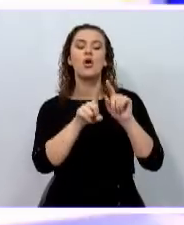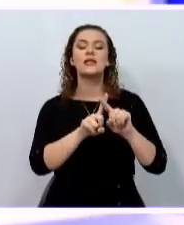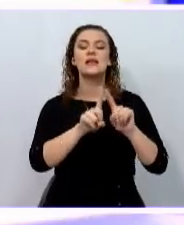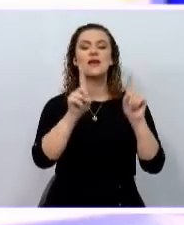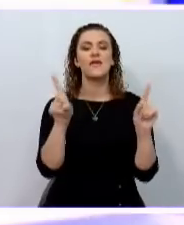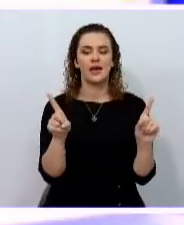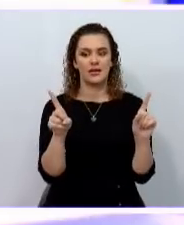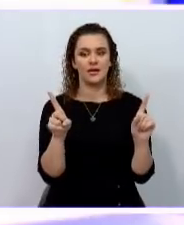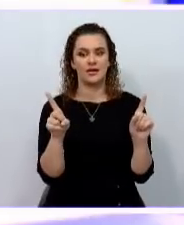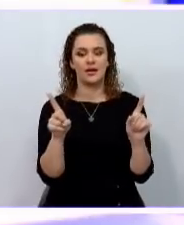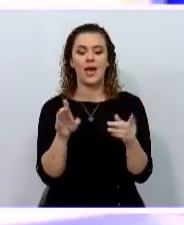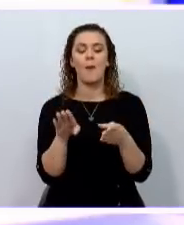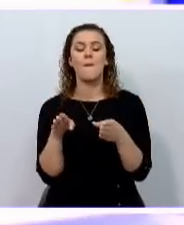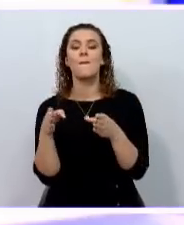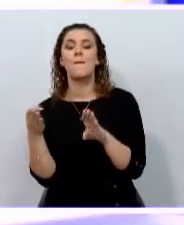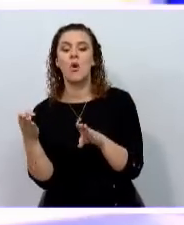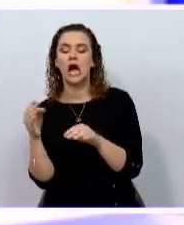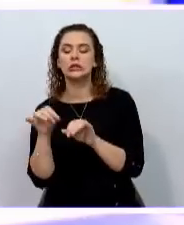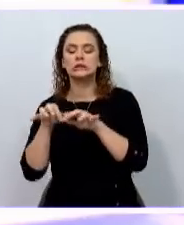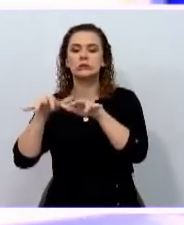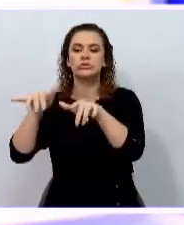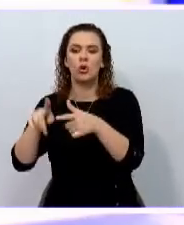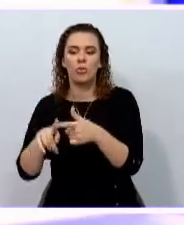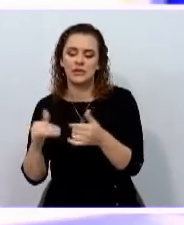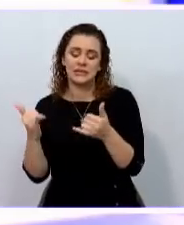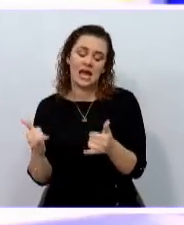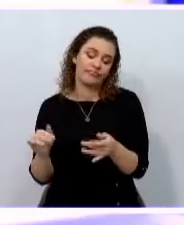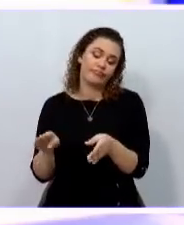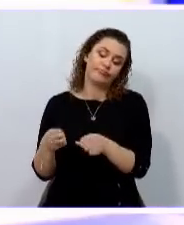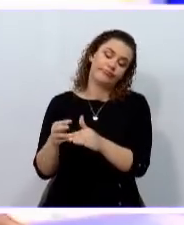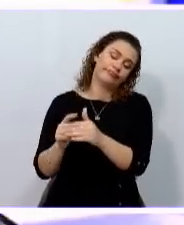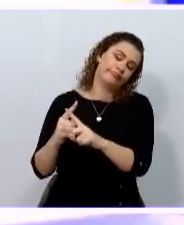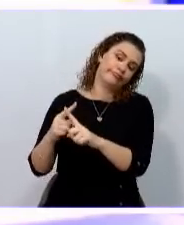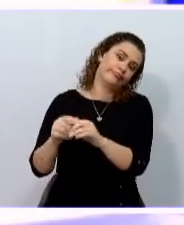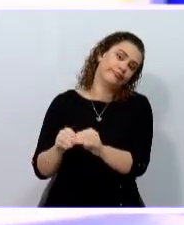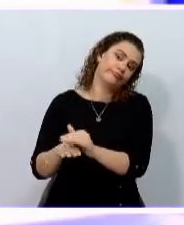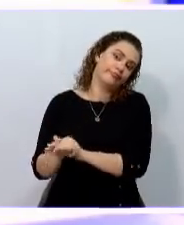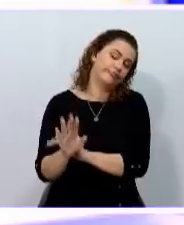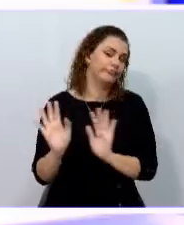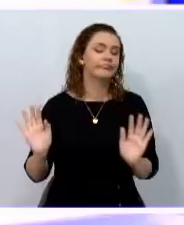diferencia entre entre la muerte entre la sombra entre ya yo creo que